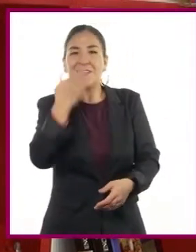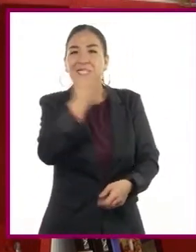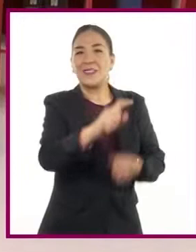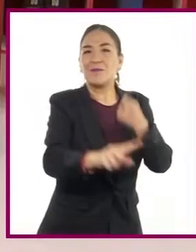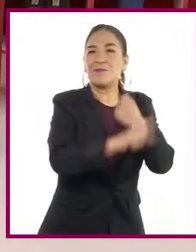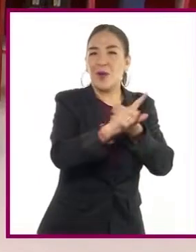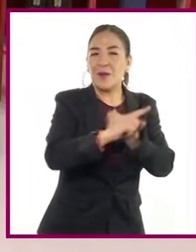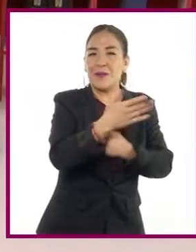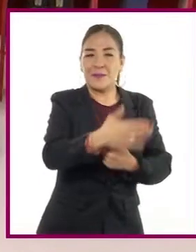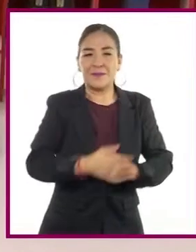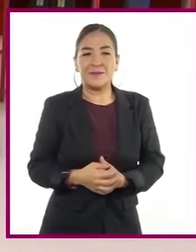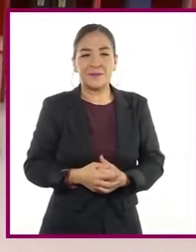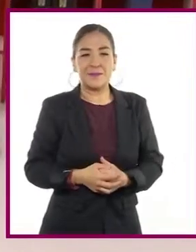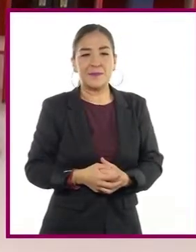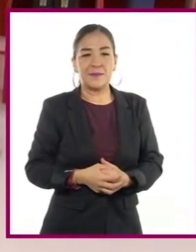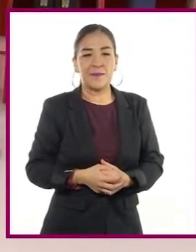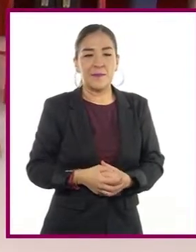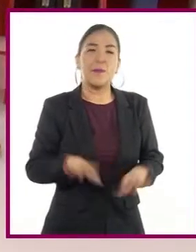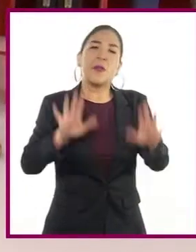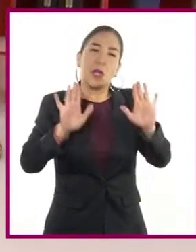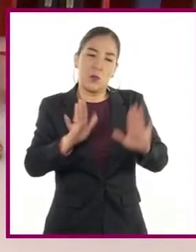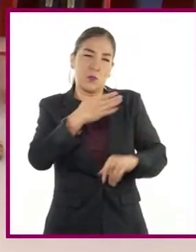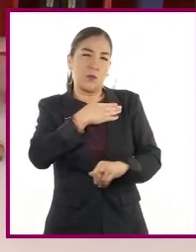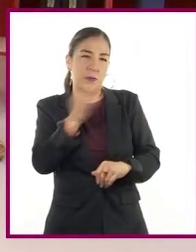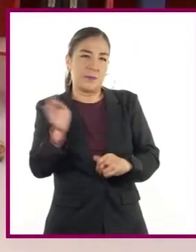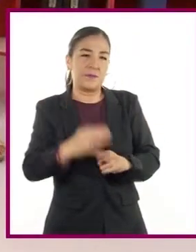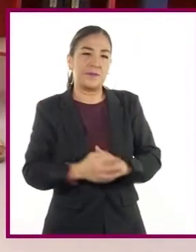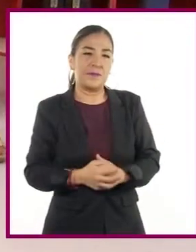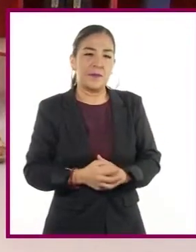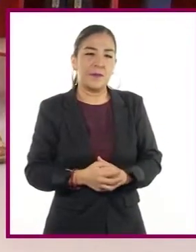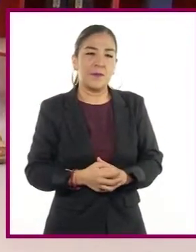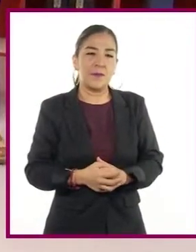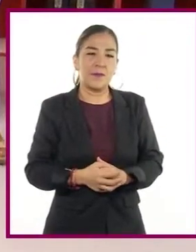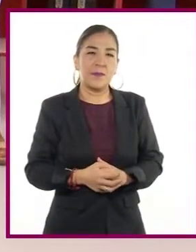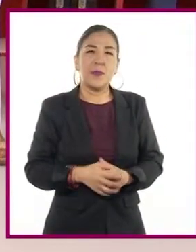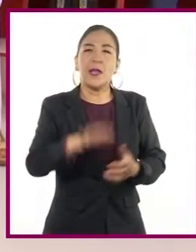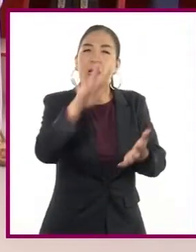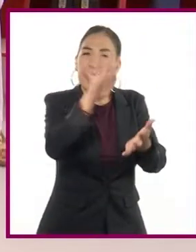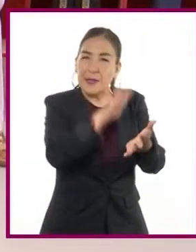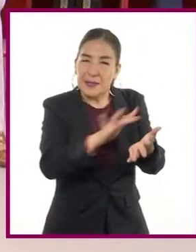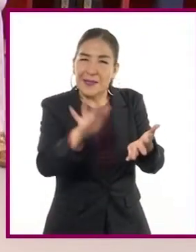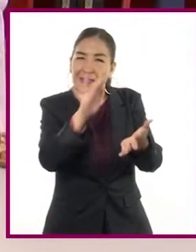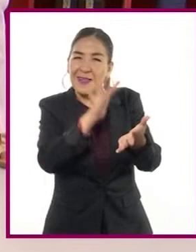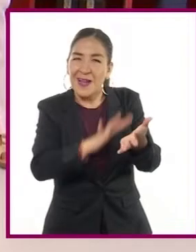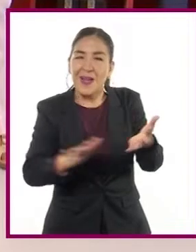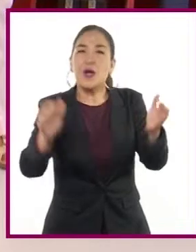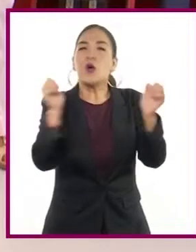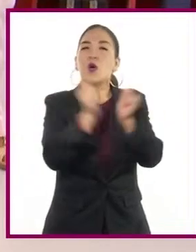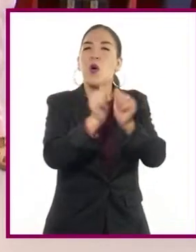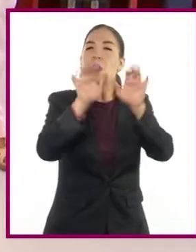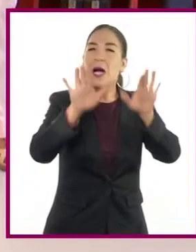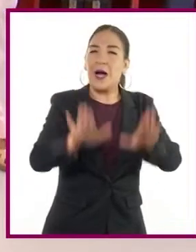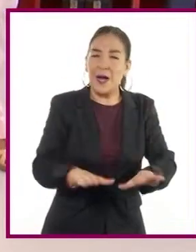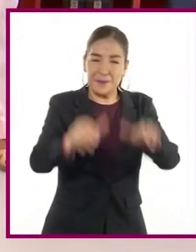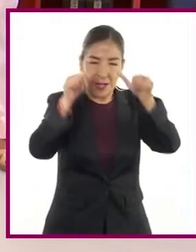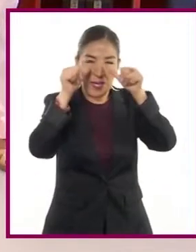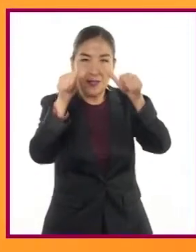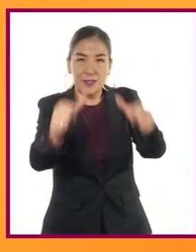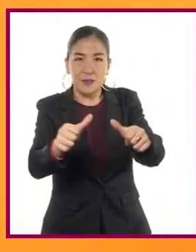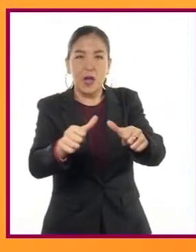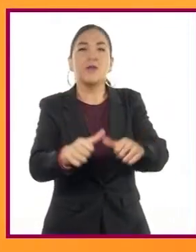situación? Bueno, es que si leemos con mucho detenimiento, podría ser al menos